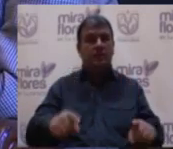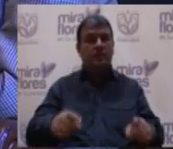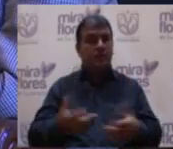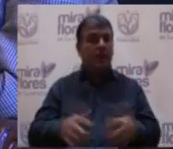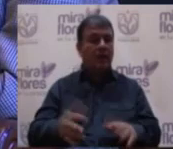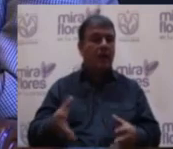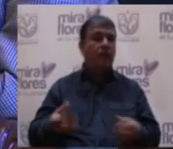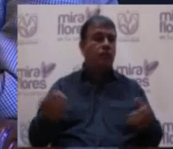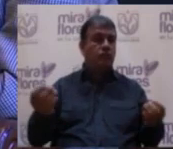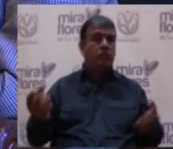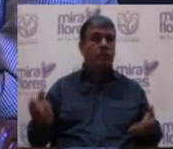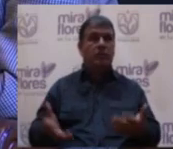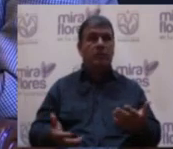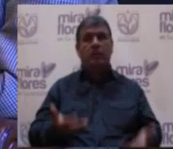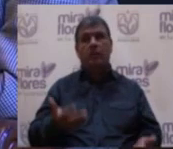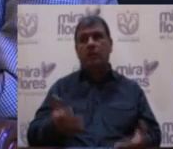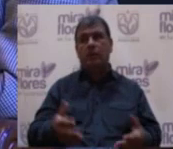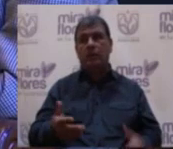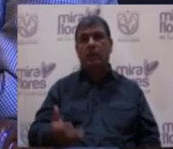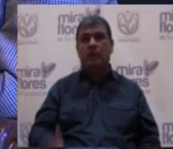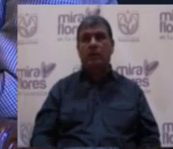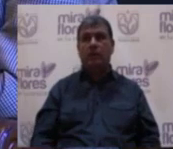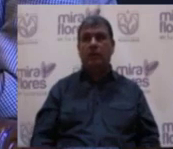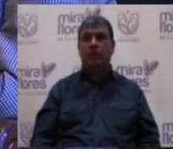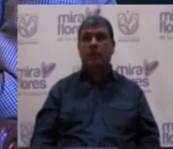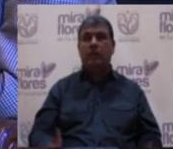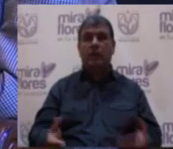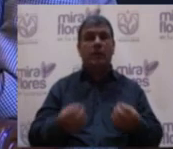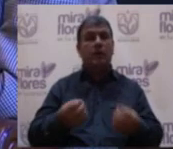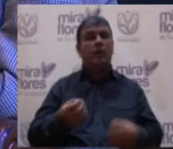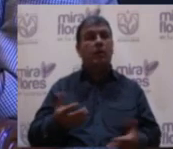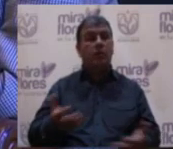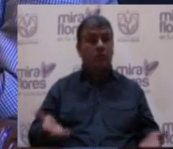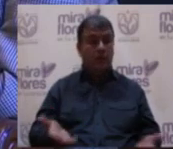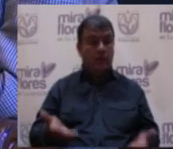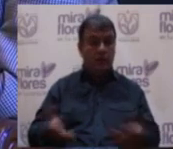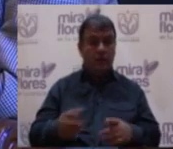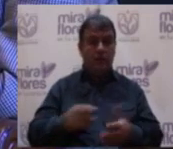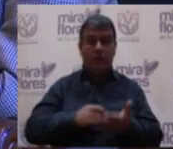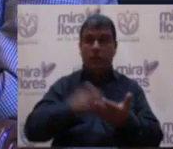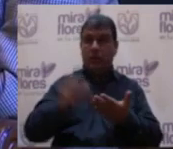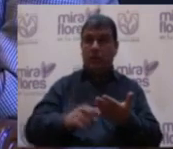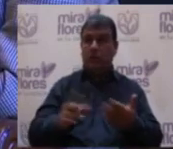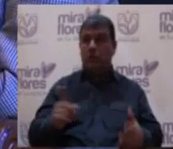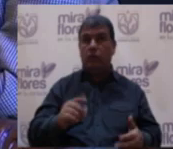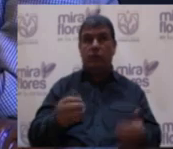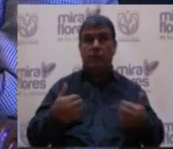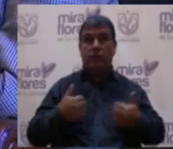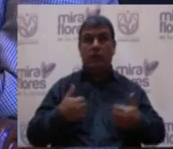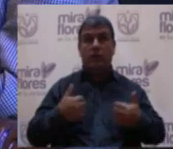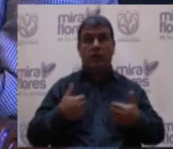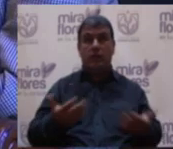hay bastantes accidentes. Y como aquí en este proyecto no tenemos